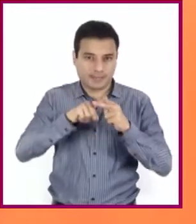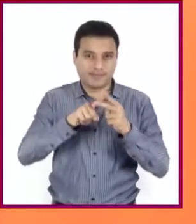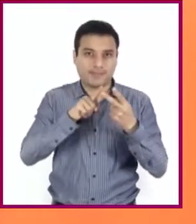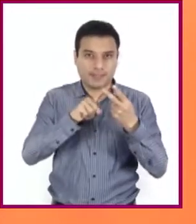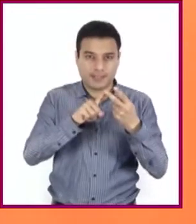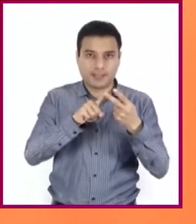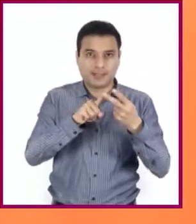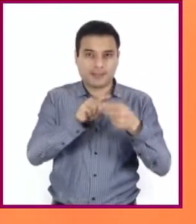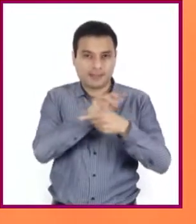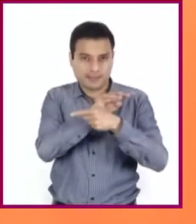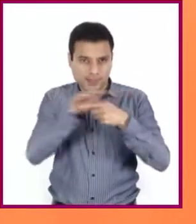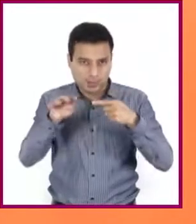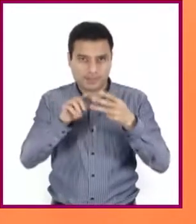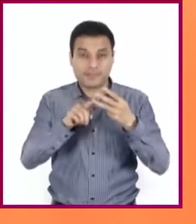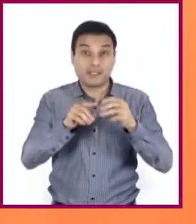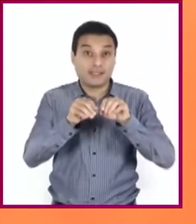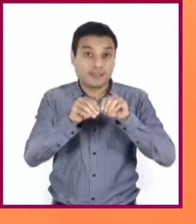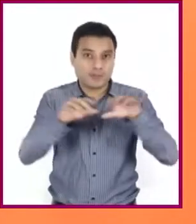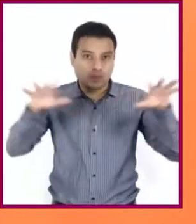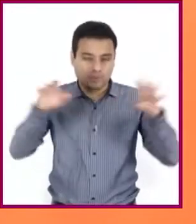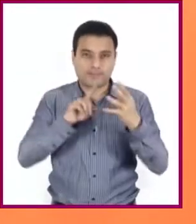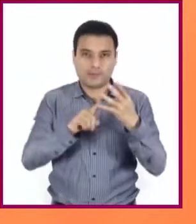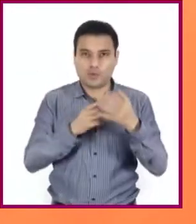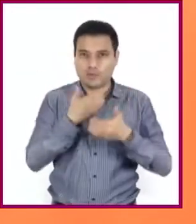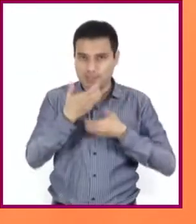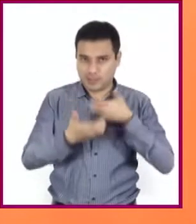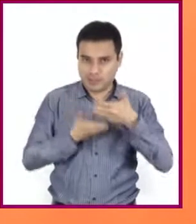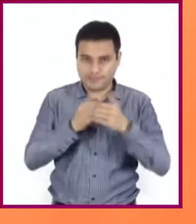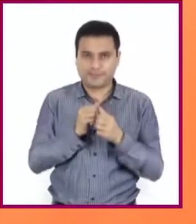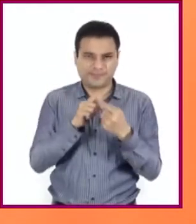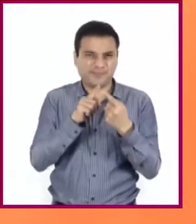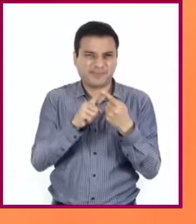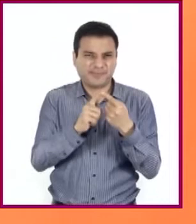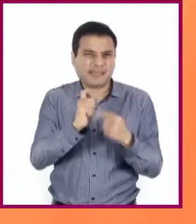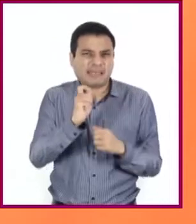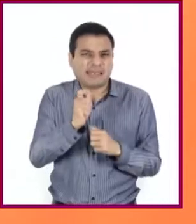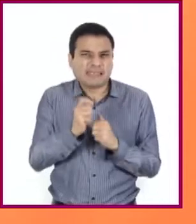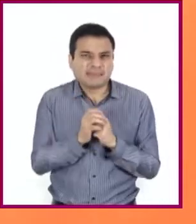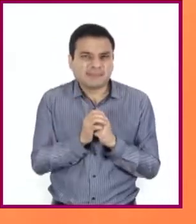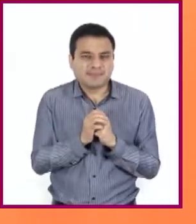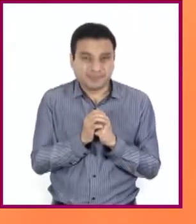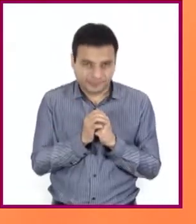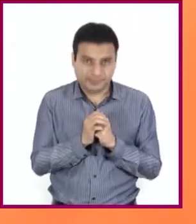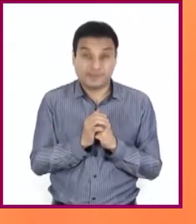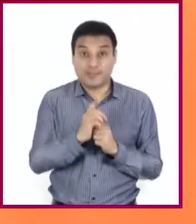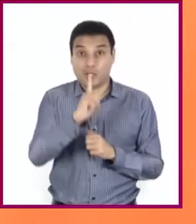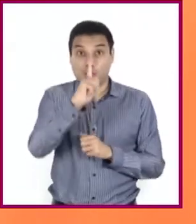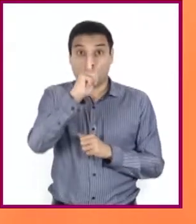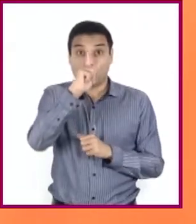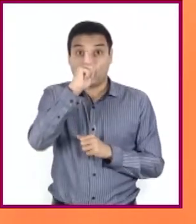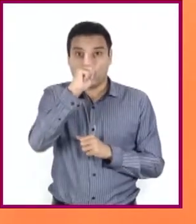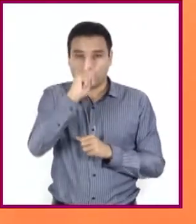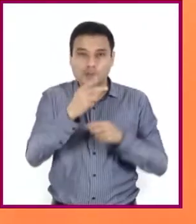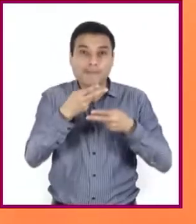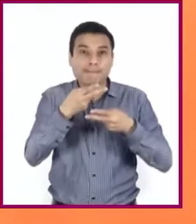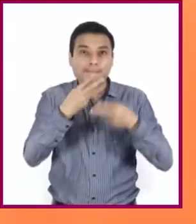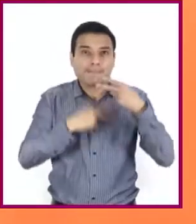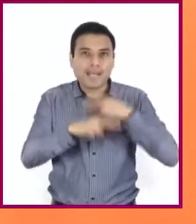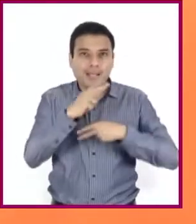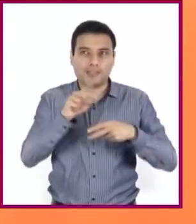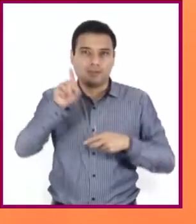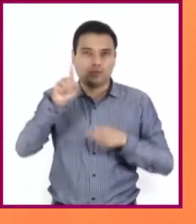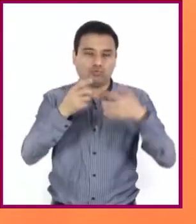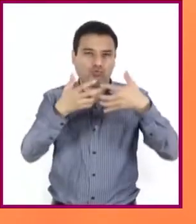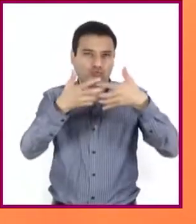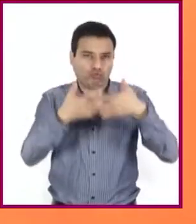transmisión, distribución y comercialización. La generación es la etapa en la que la electricidad se produce en centrales capaces